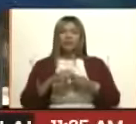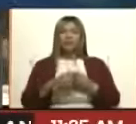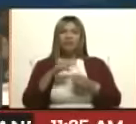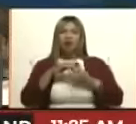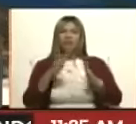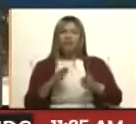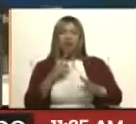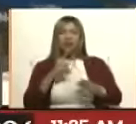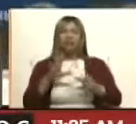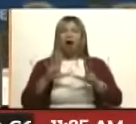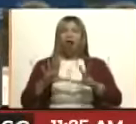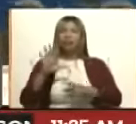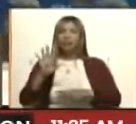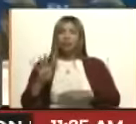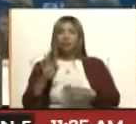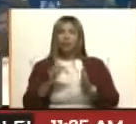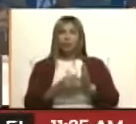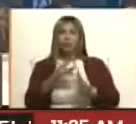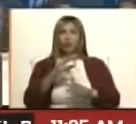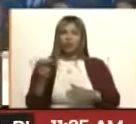mesa,